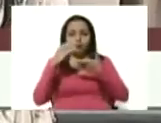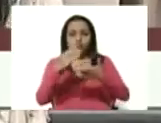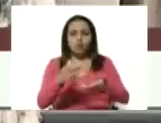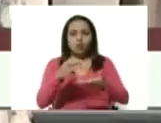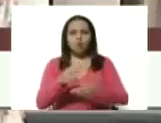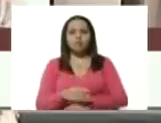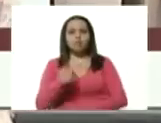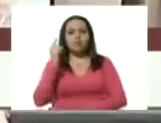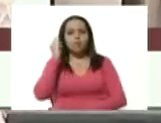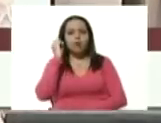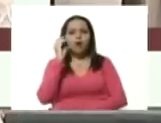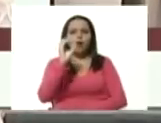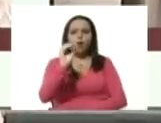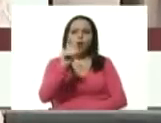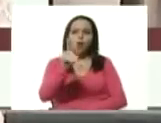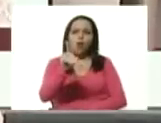Farnetano.